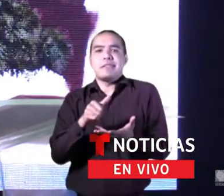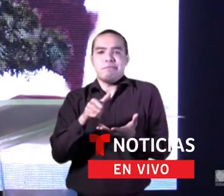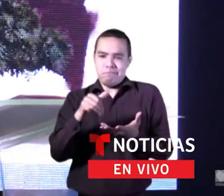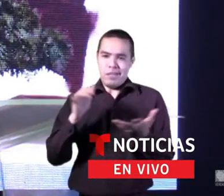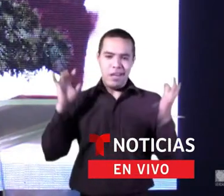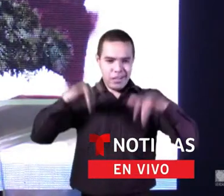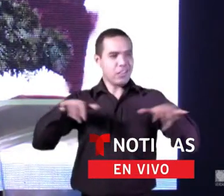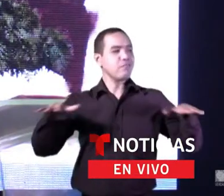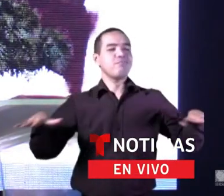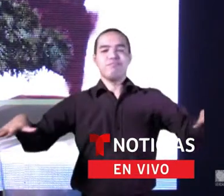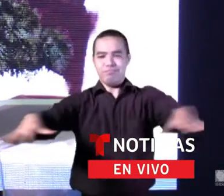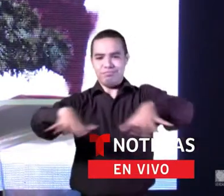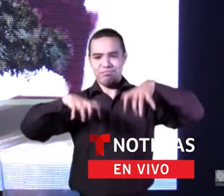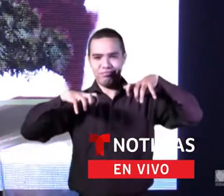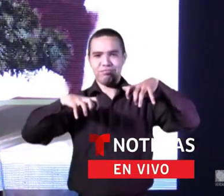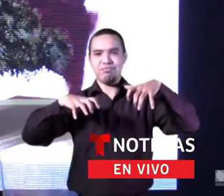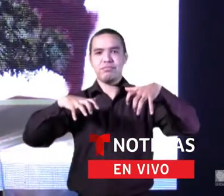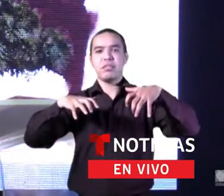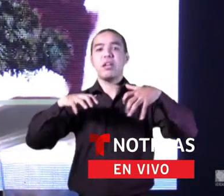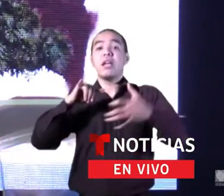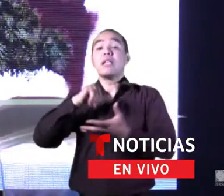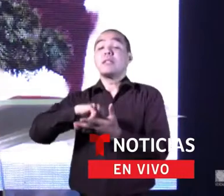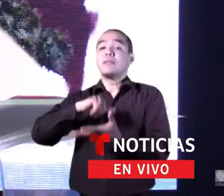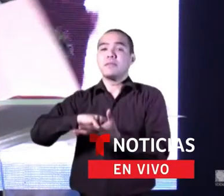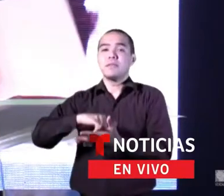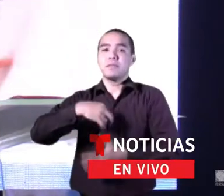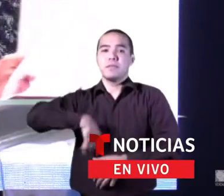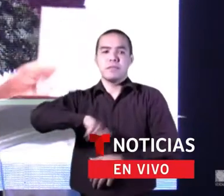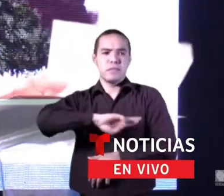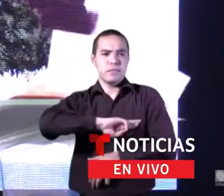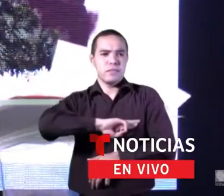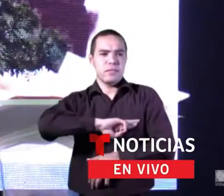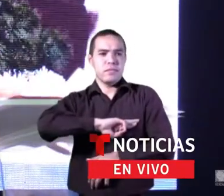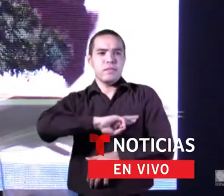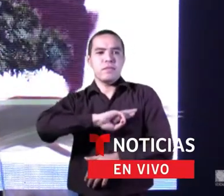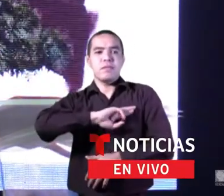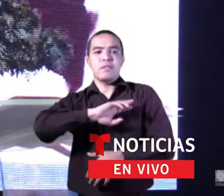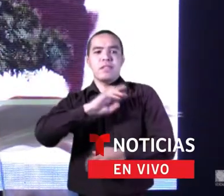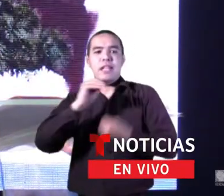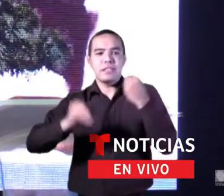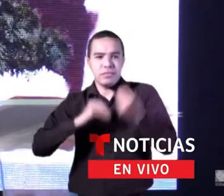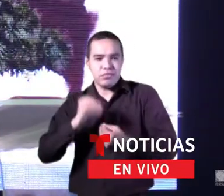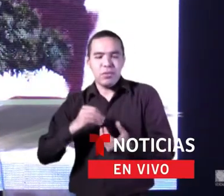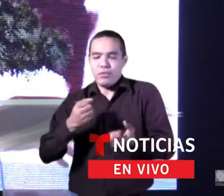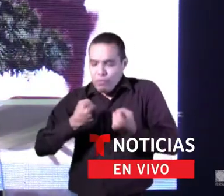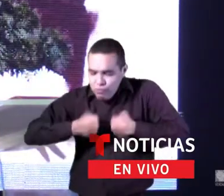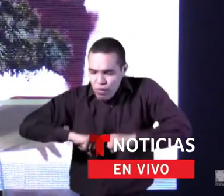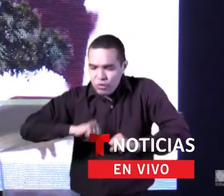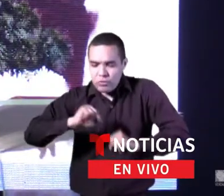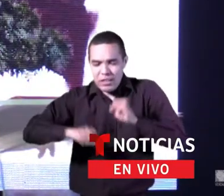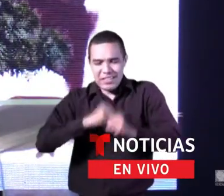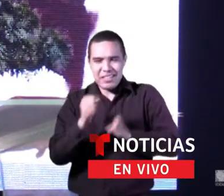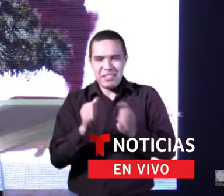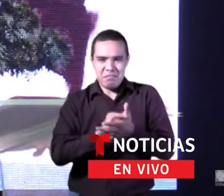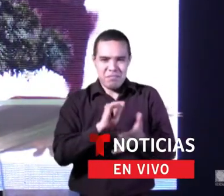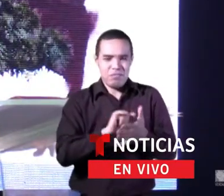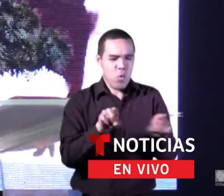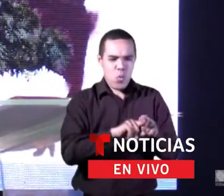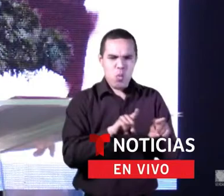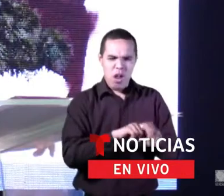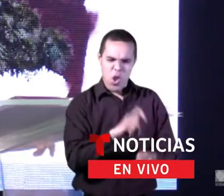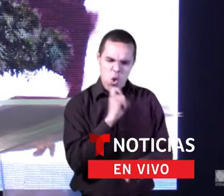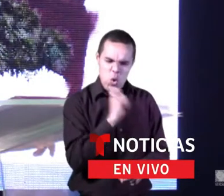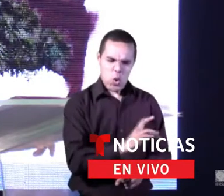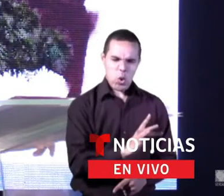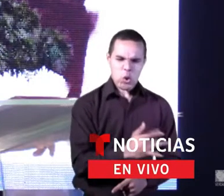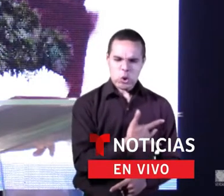este teatro tratando de liberarnos de las cadenas del rencor y de la